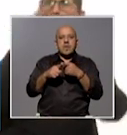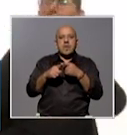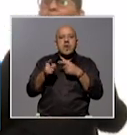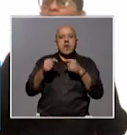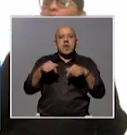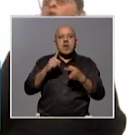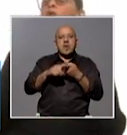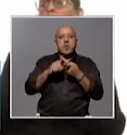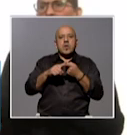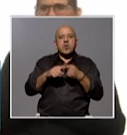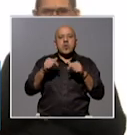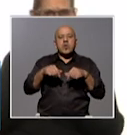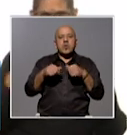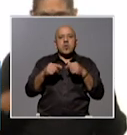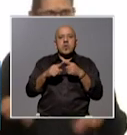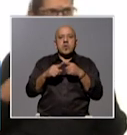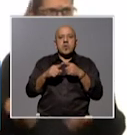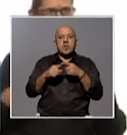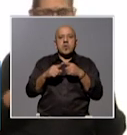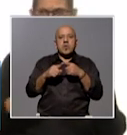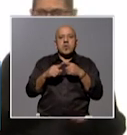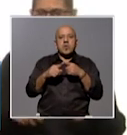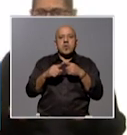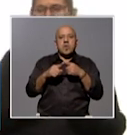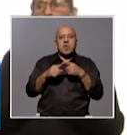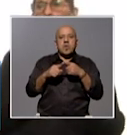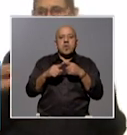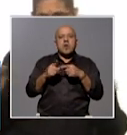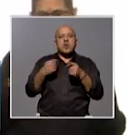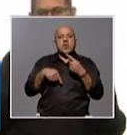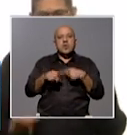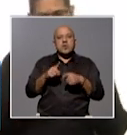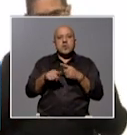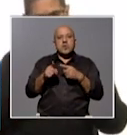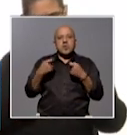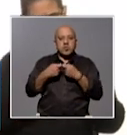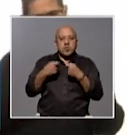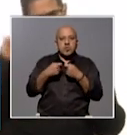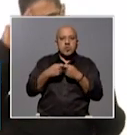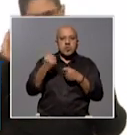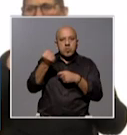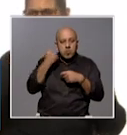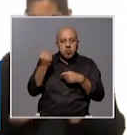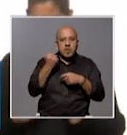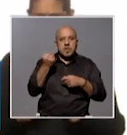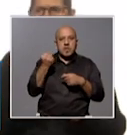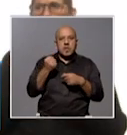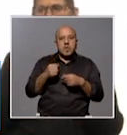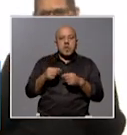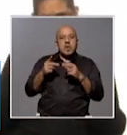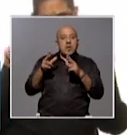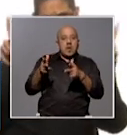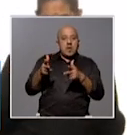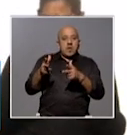que tiene con la coalición multicolor en ese sentido sus socios se han vuelto muy importantes que tal cual lo